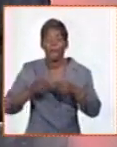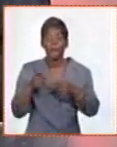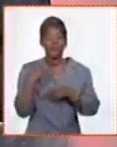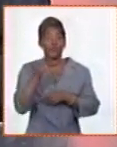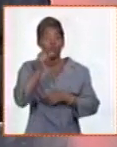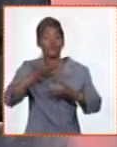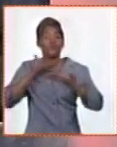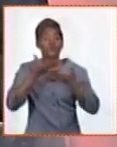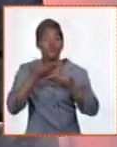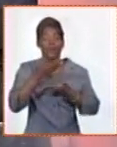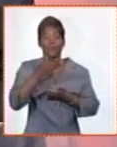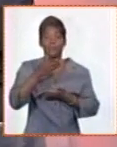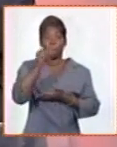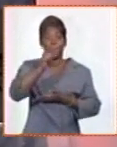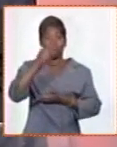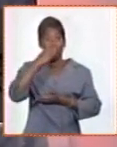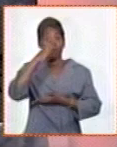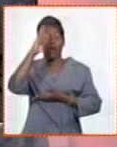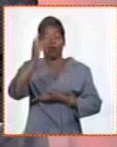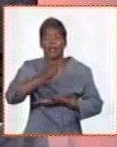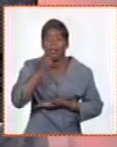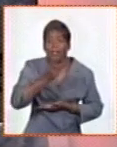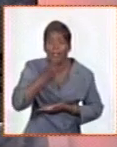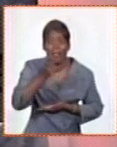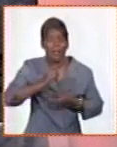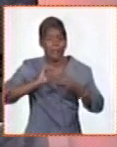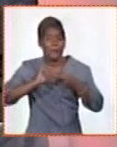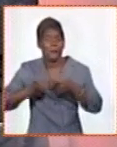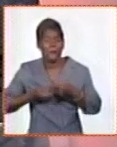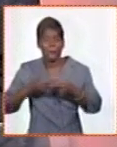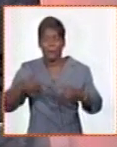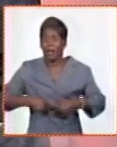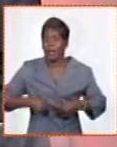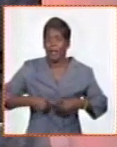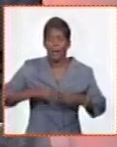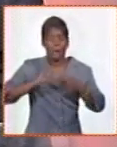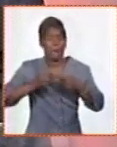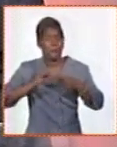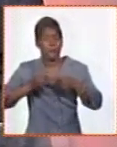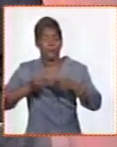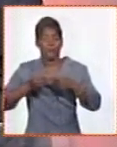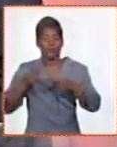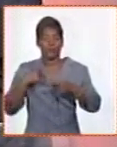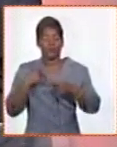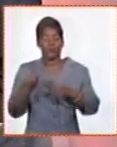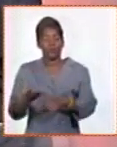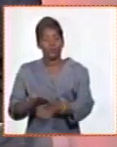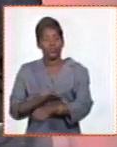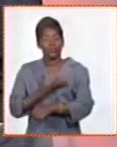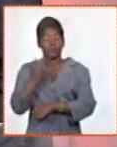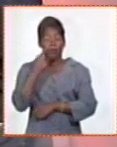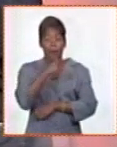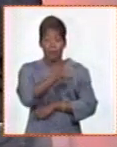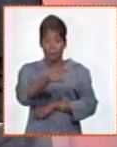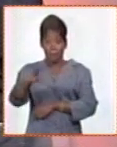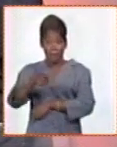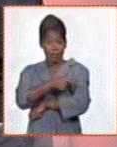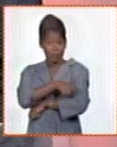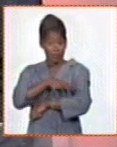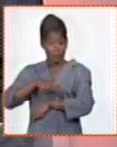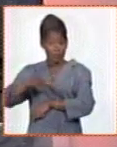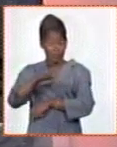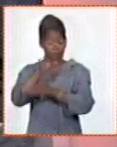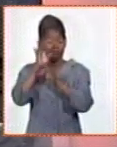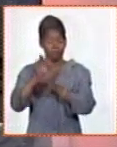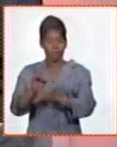de nuestros niños. Martí le escribió a su María Mantilla, haz tú como yo, haz algo